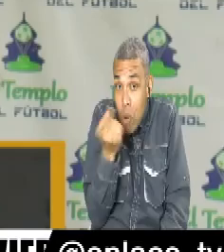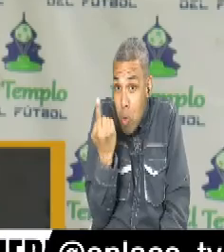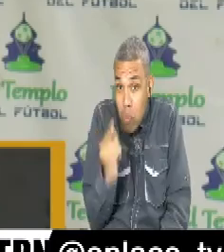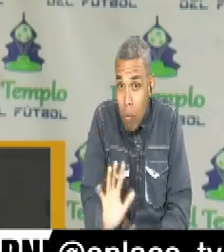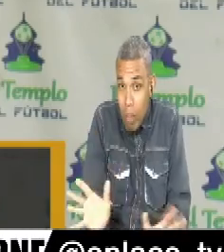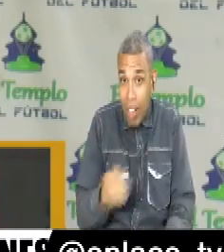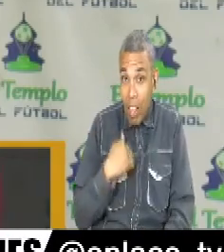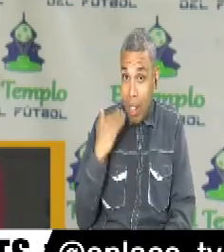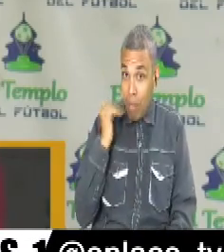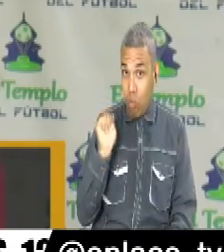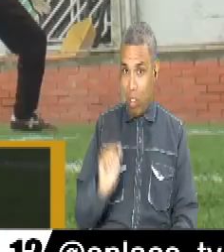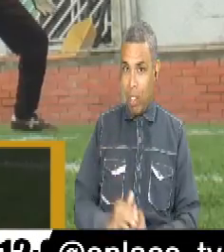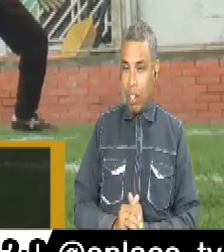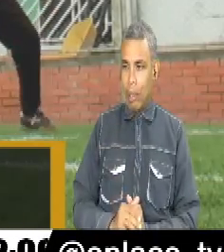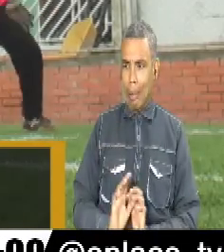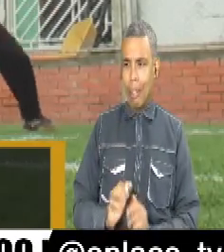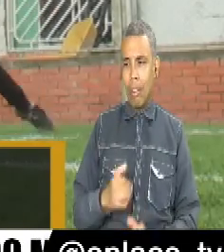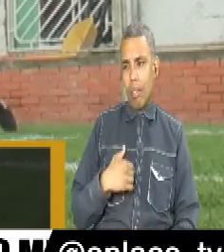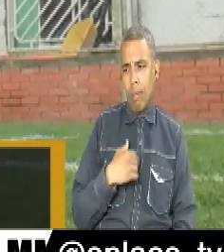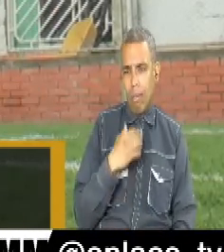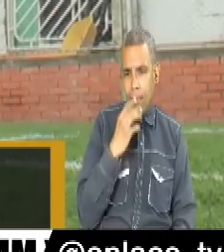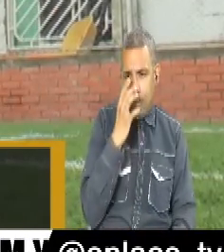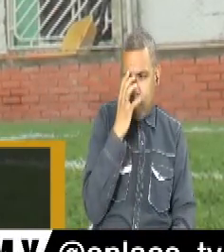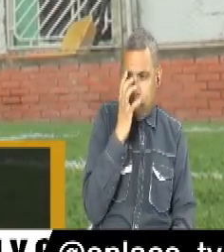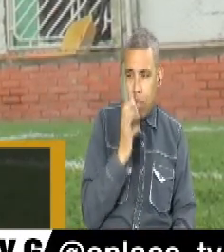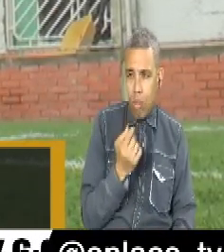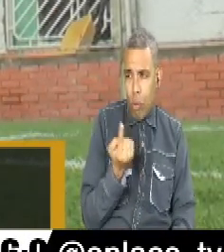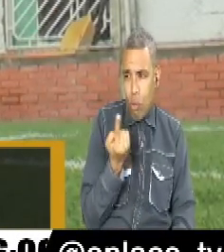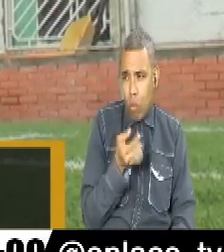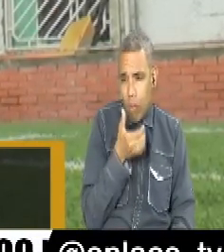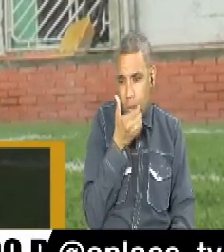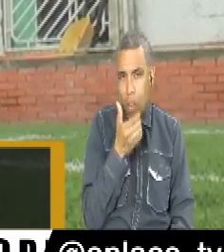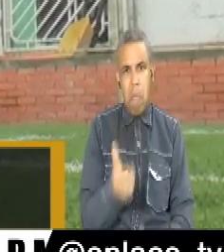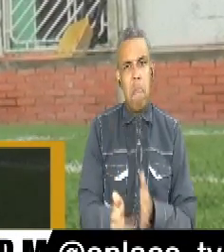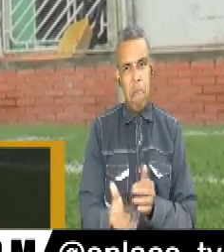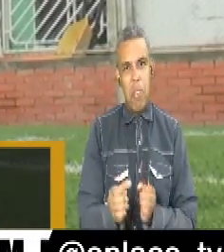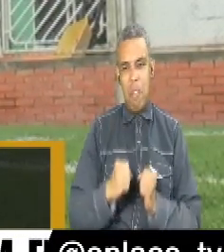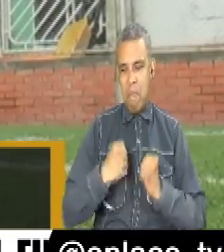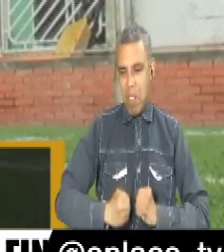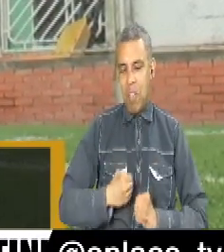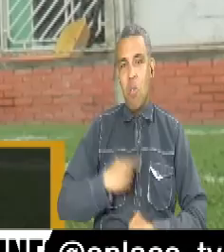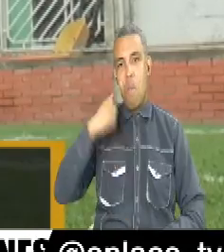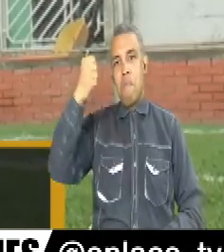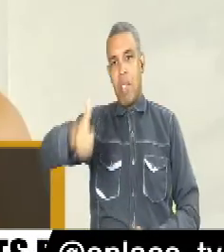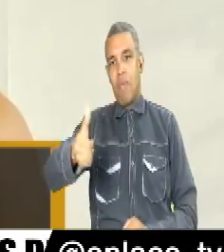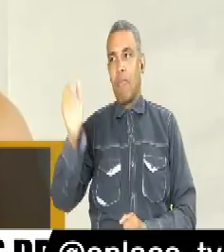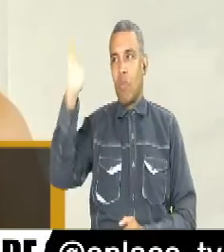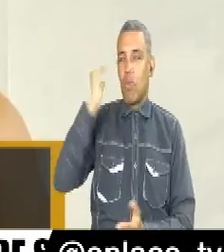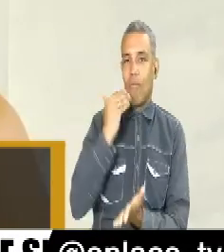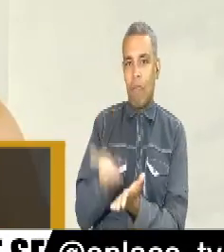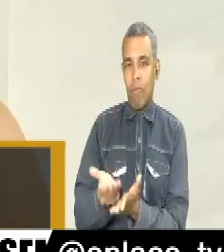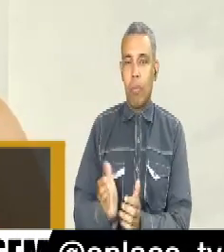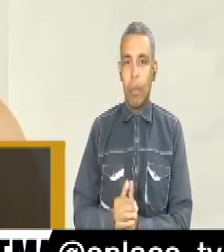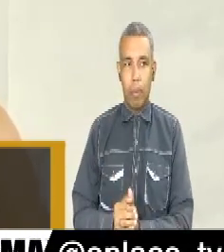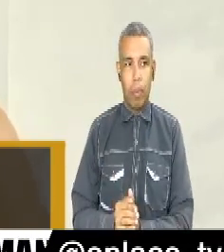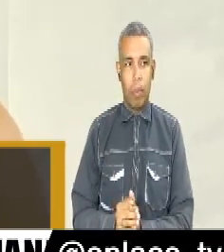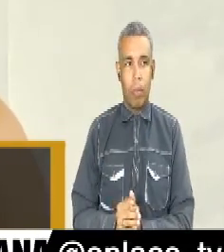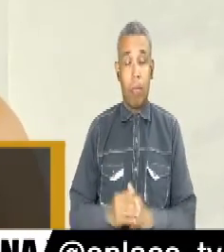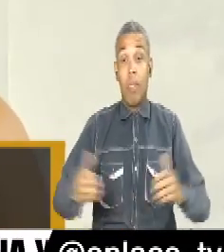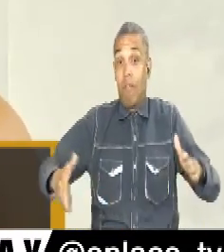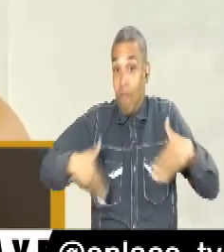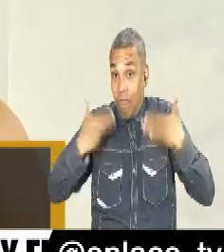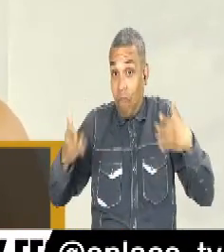principio incómoda por los niños, pero gracias a Dios me fue muy bien. Contenta, orgullosa de